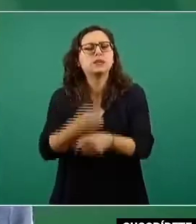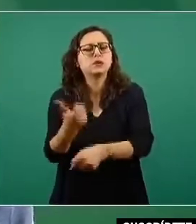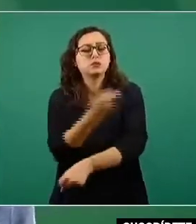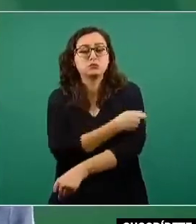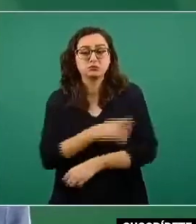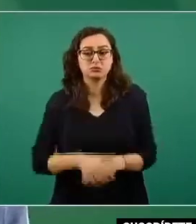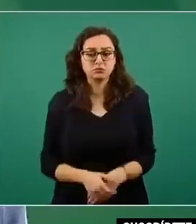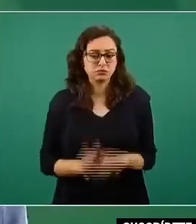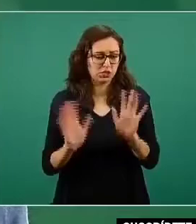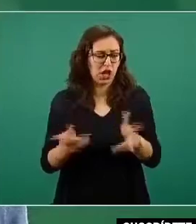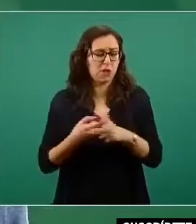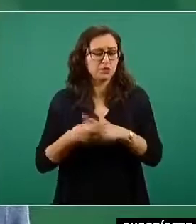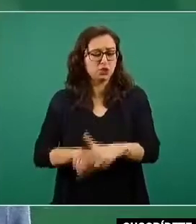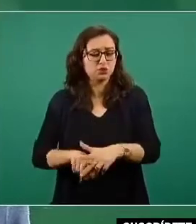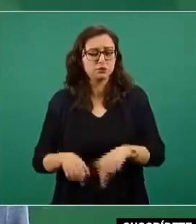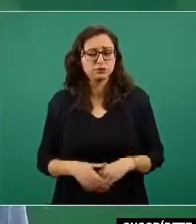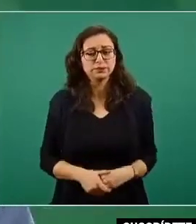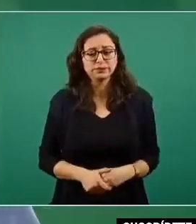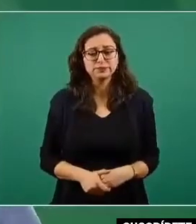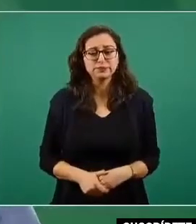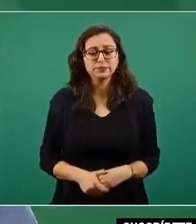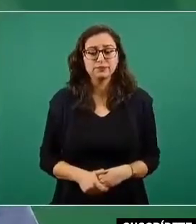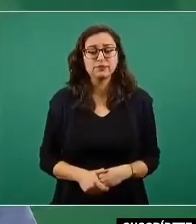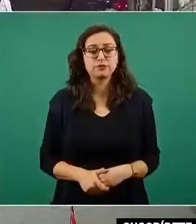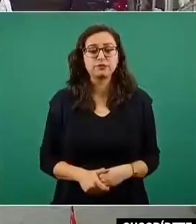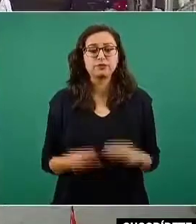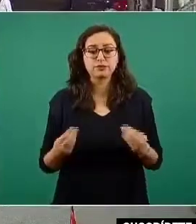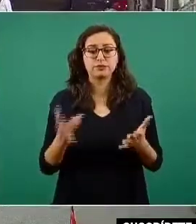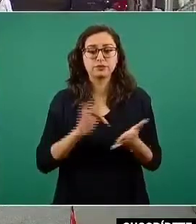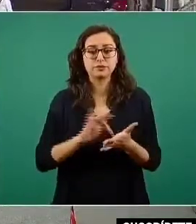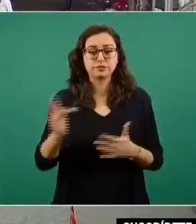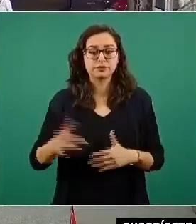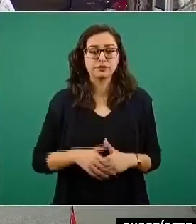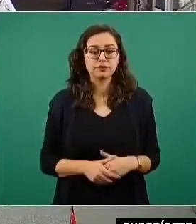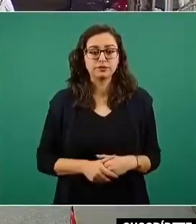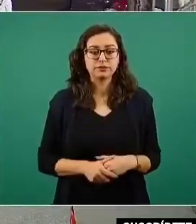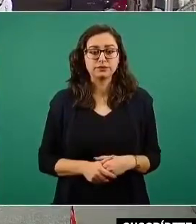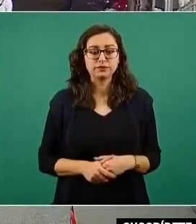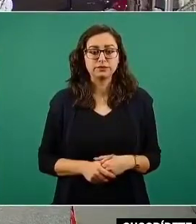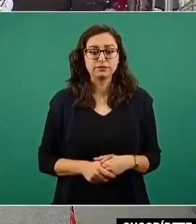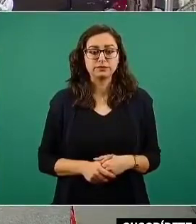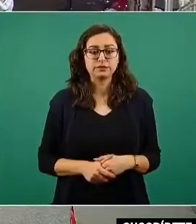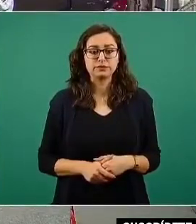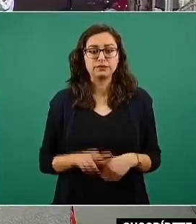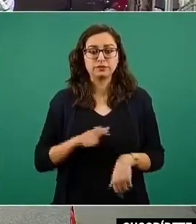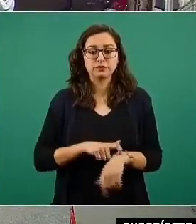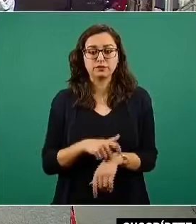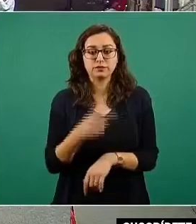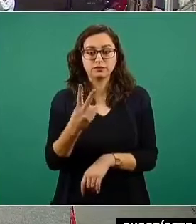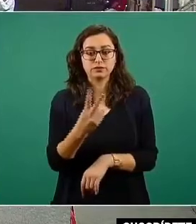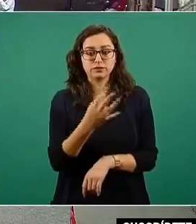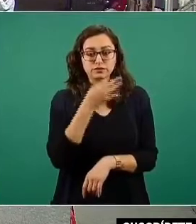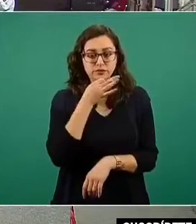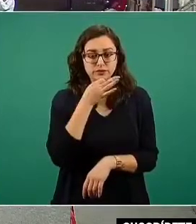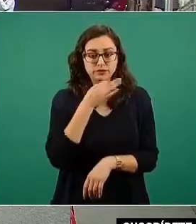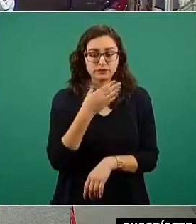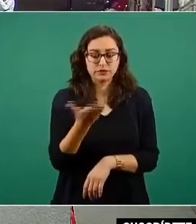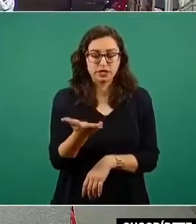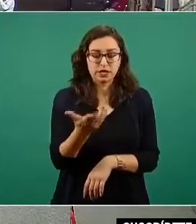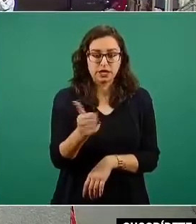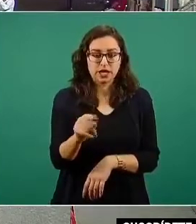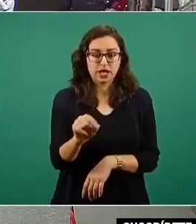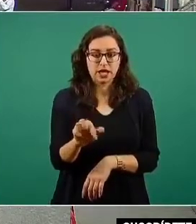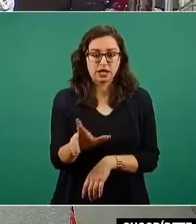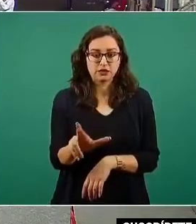se seguirá por este curso. Vale. Muchas gracias. Al contrario, muchas gracias. Quedan 2 minutos. Héctor